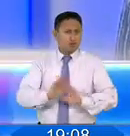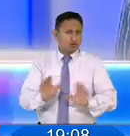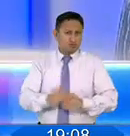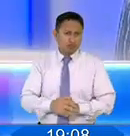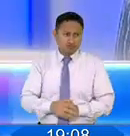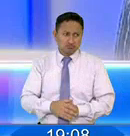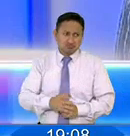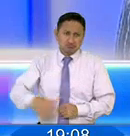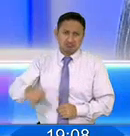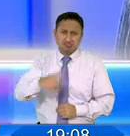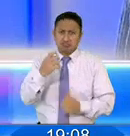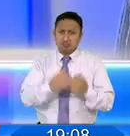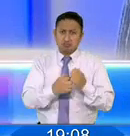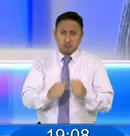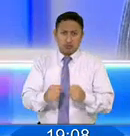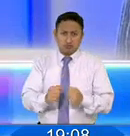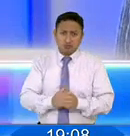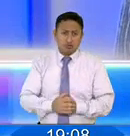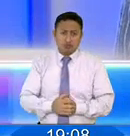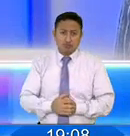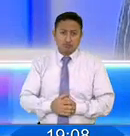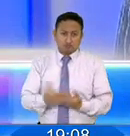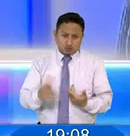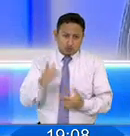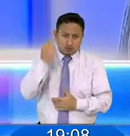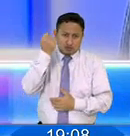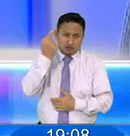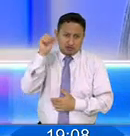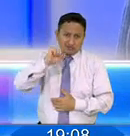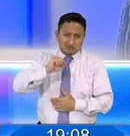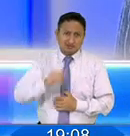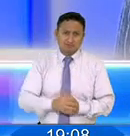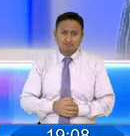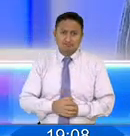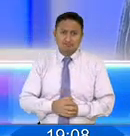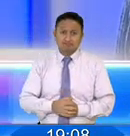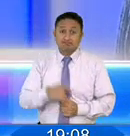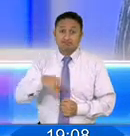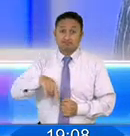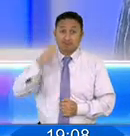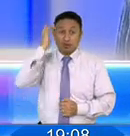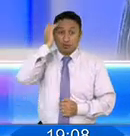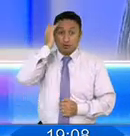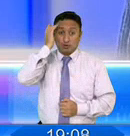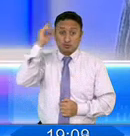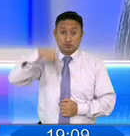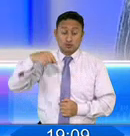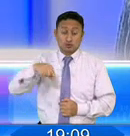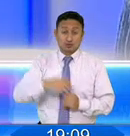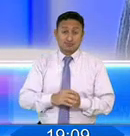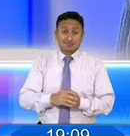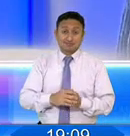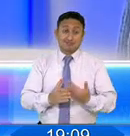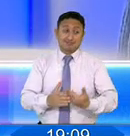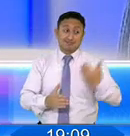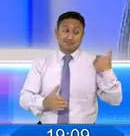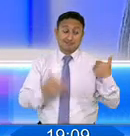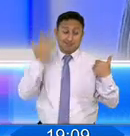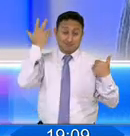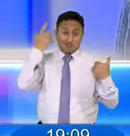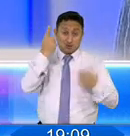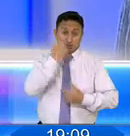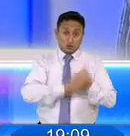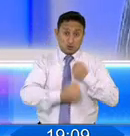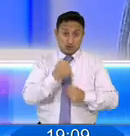esperamos incidentes graves. Comprendemos que hay una preocupación después de los días terribles que vivió el país hace un